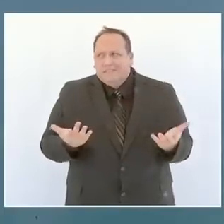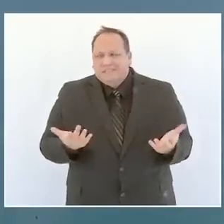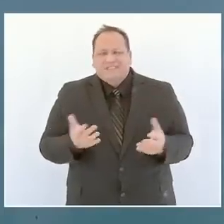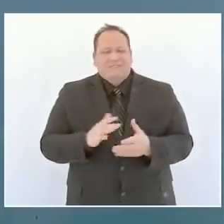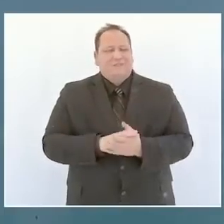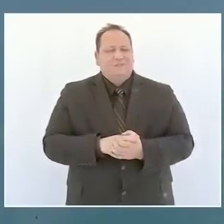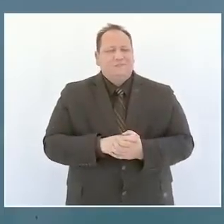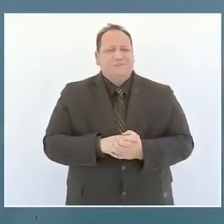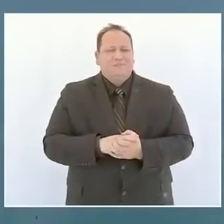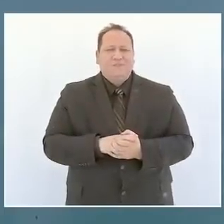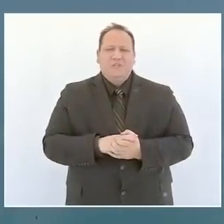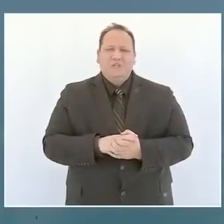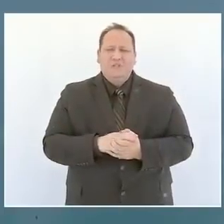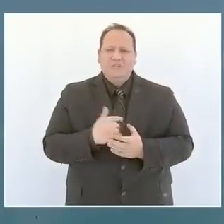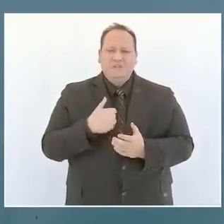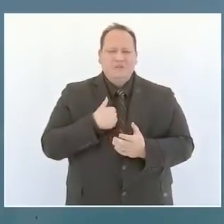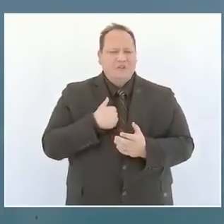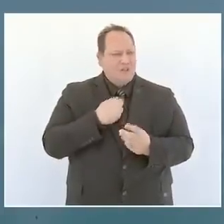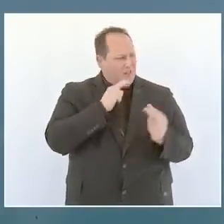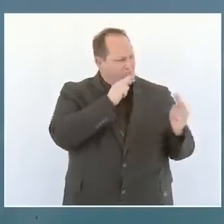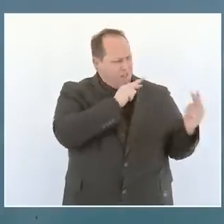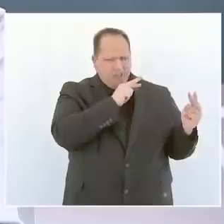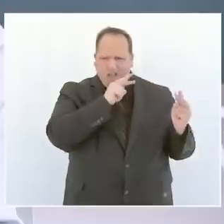me sorprende